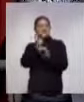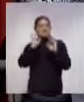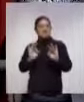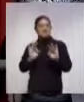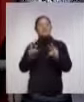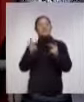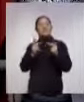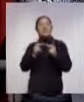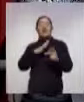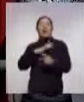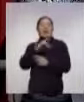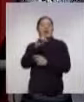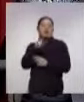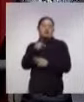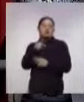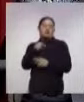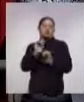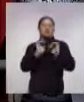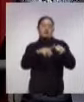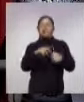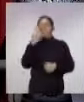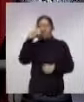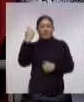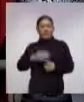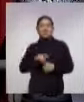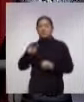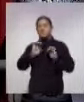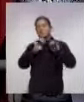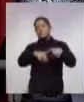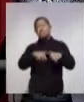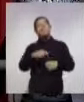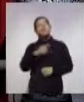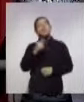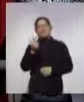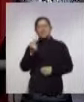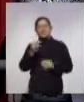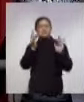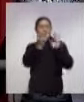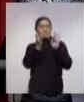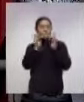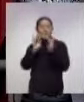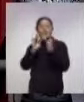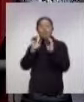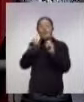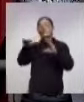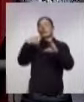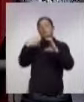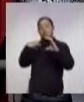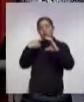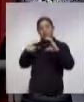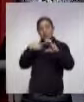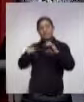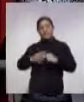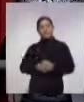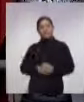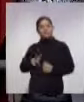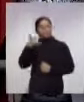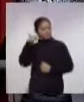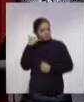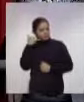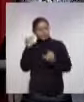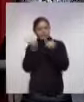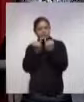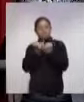las 24 horas para inscribirse. Obviamente tienen que contactarnos o mandarnos un correo, uh-huh, o llamarnos por